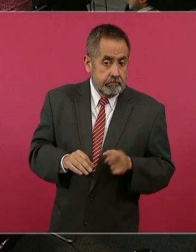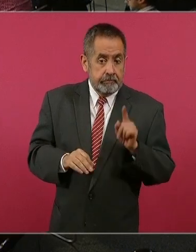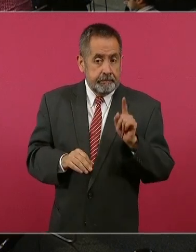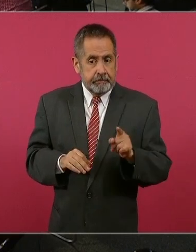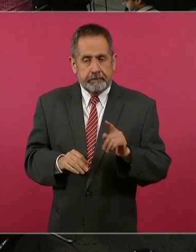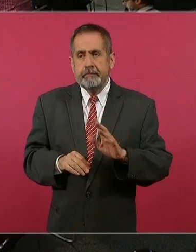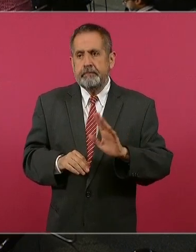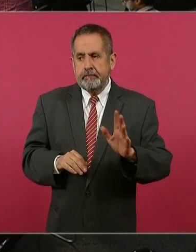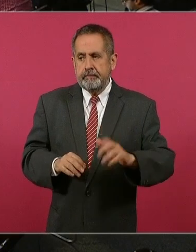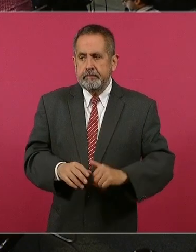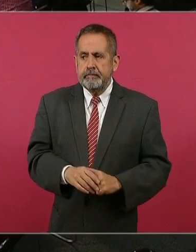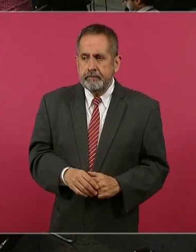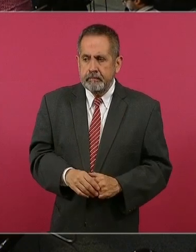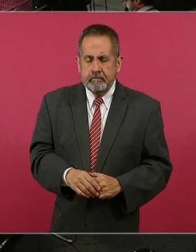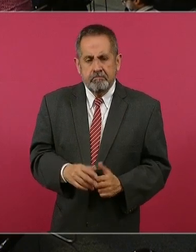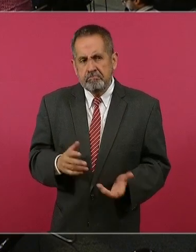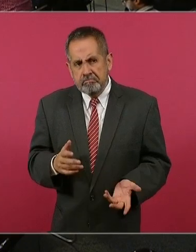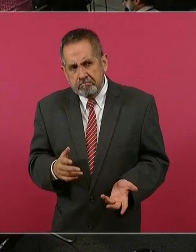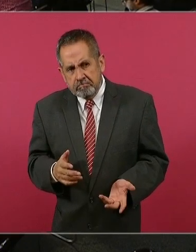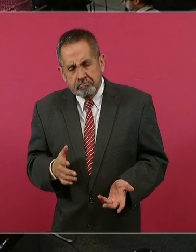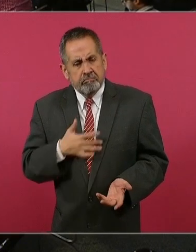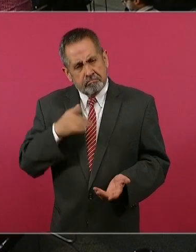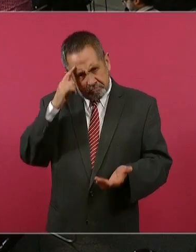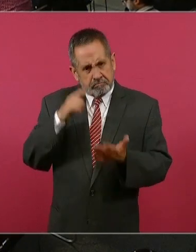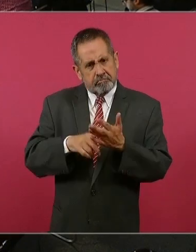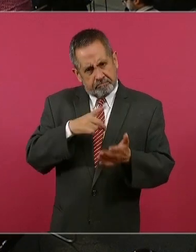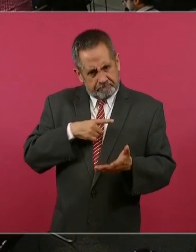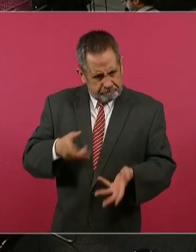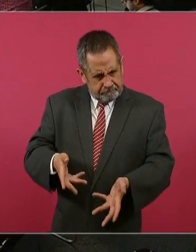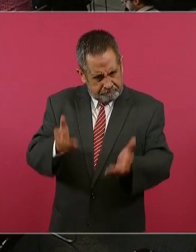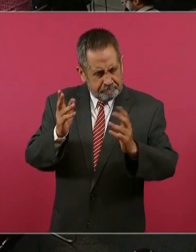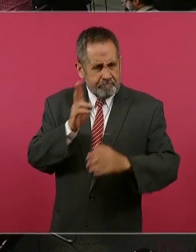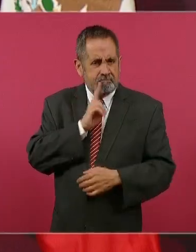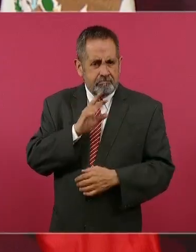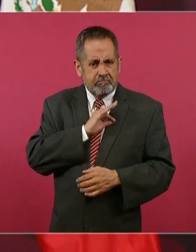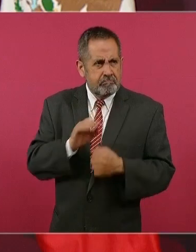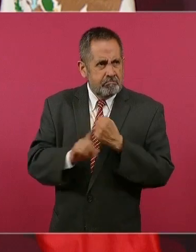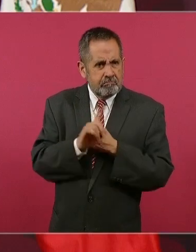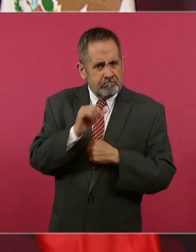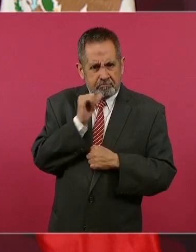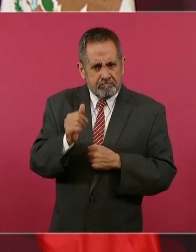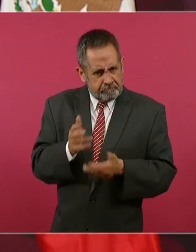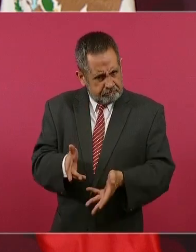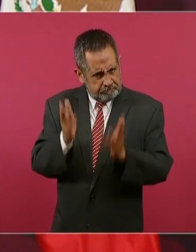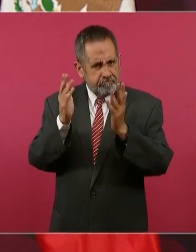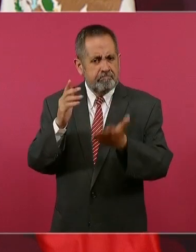tarea, pues yo no veo que pueda haber problema.